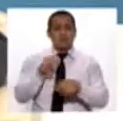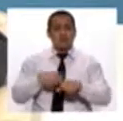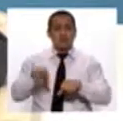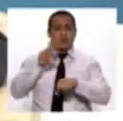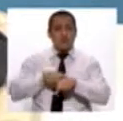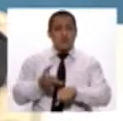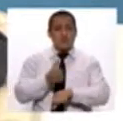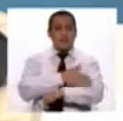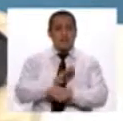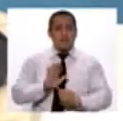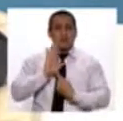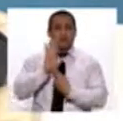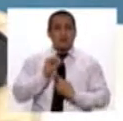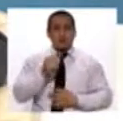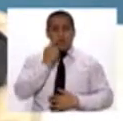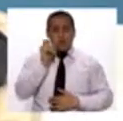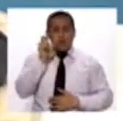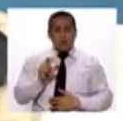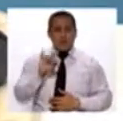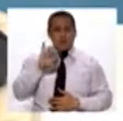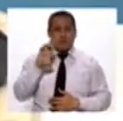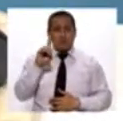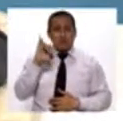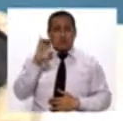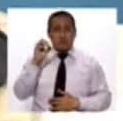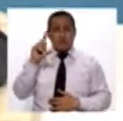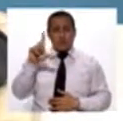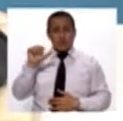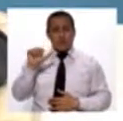singular que emitió el magistrado Urdiola,